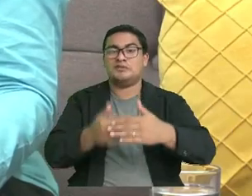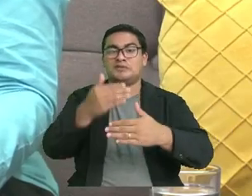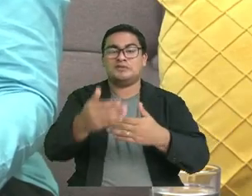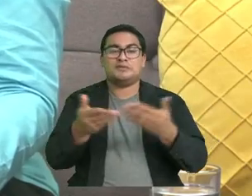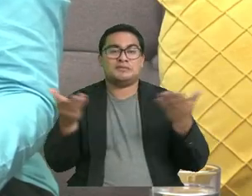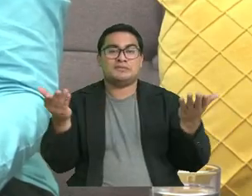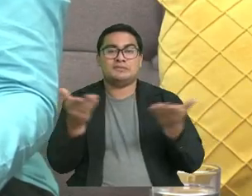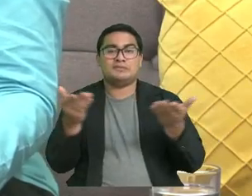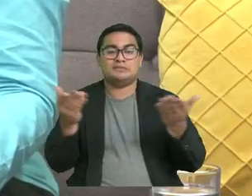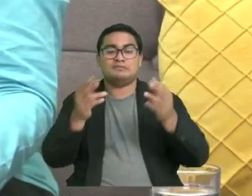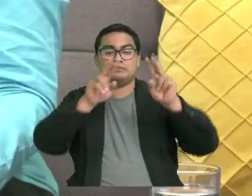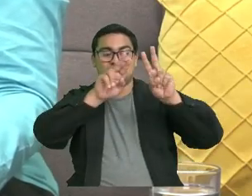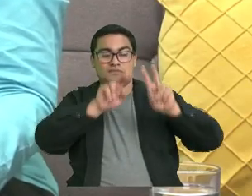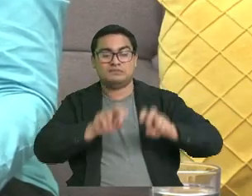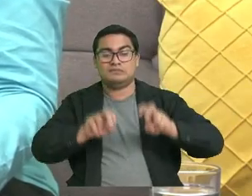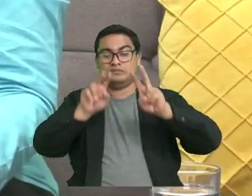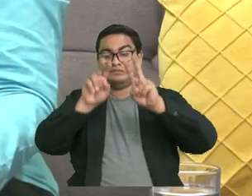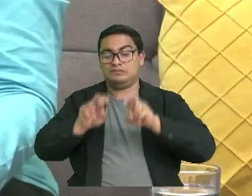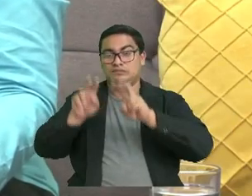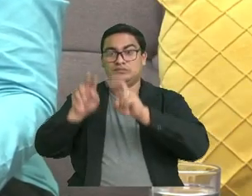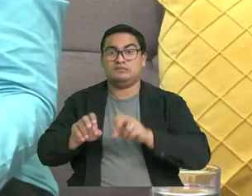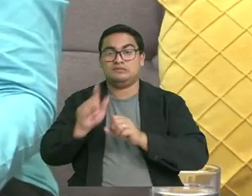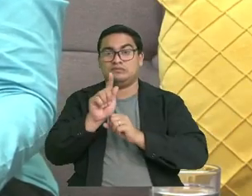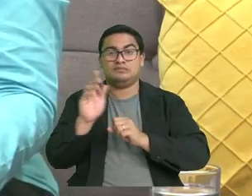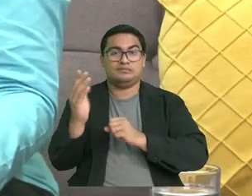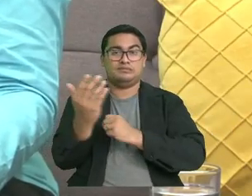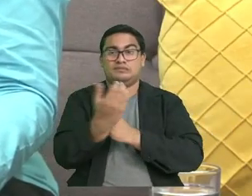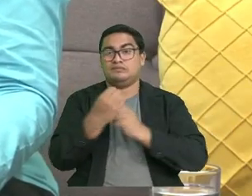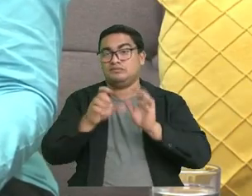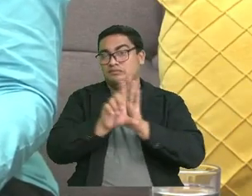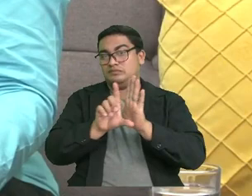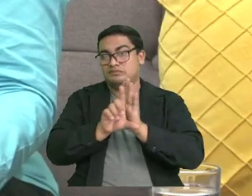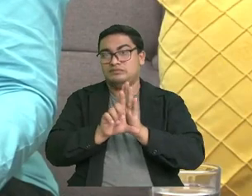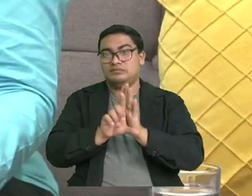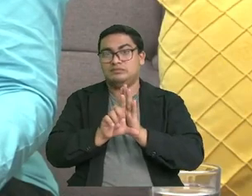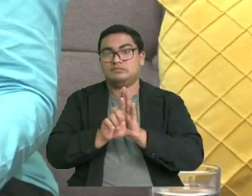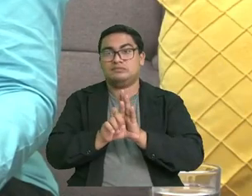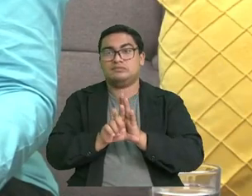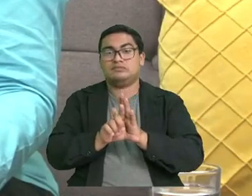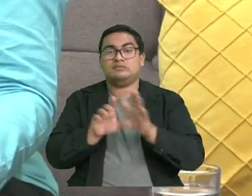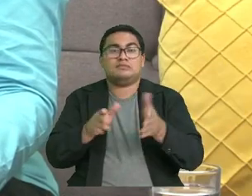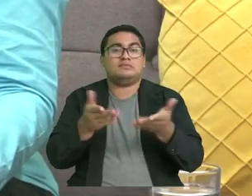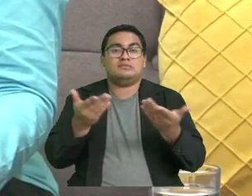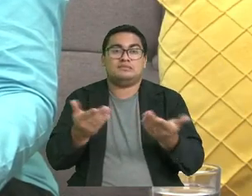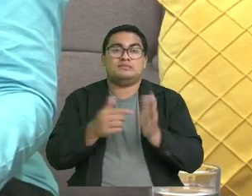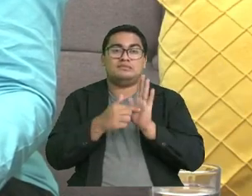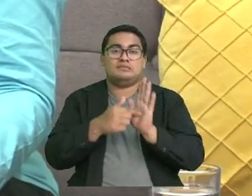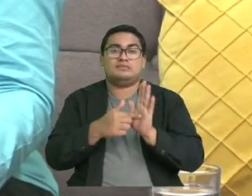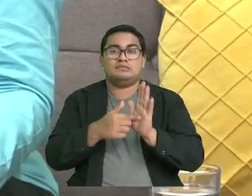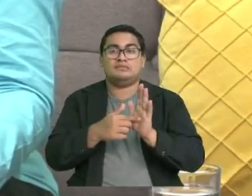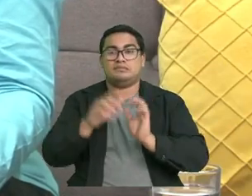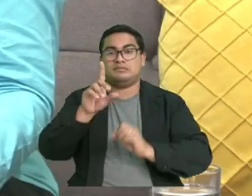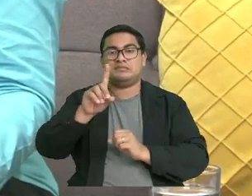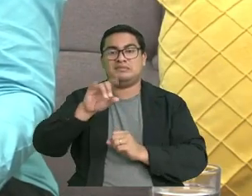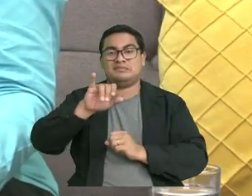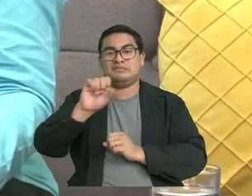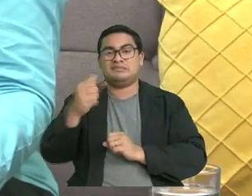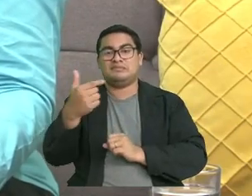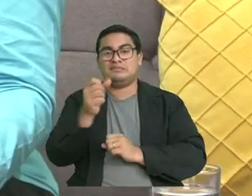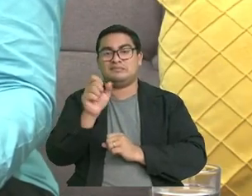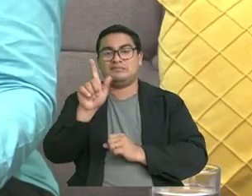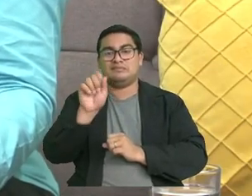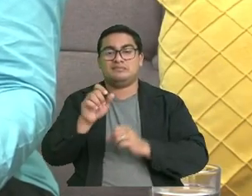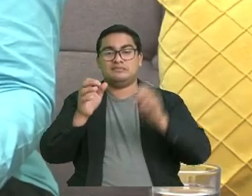va revisando, claro, toda la legislación, porque para llegar a este digesto